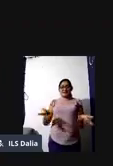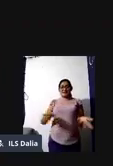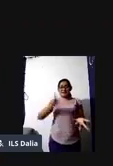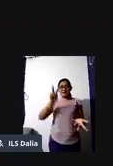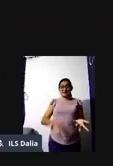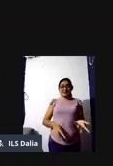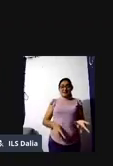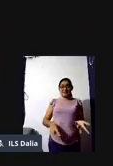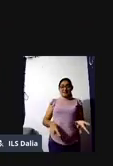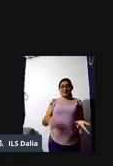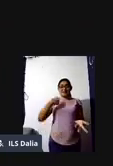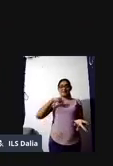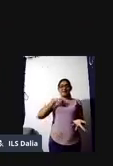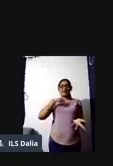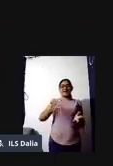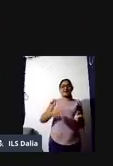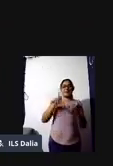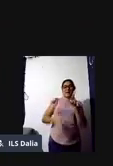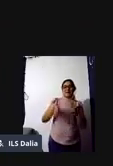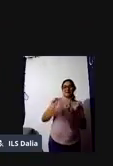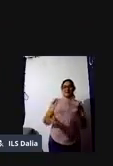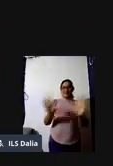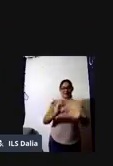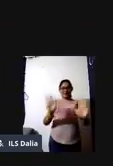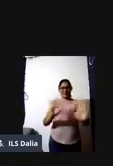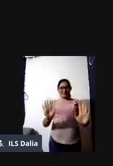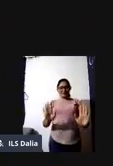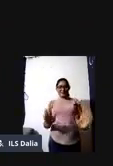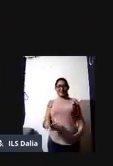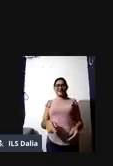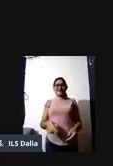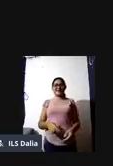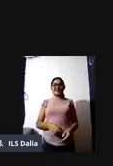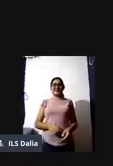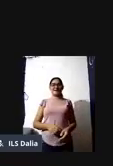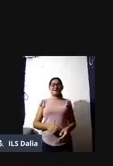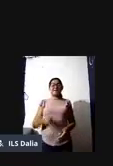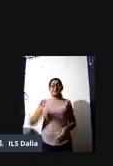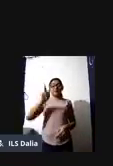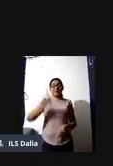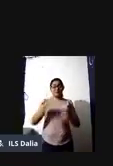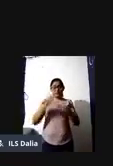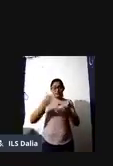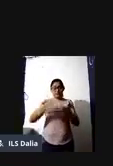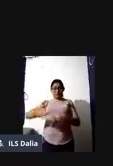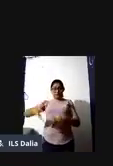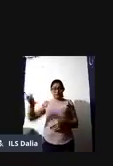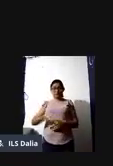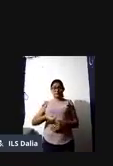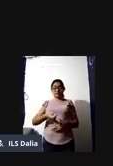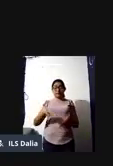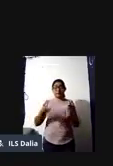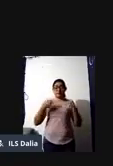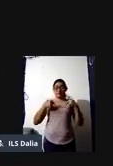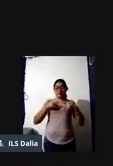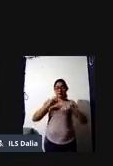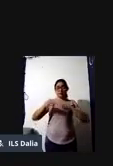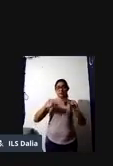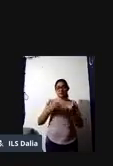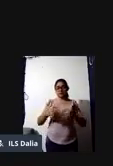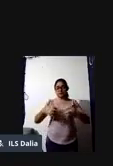paga, tú tranquilo, yo nervioso, tú tranquilo, yo nervioso. No, pero está sucediendo, es una realidad, está